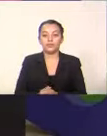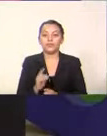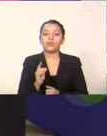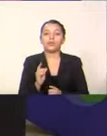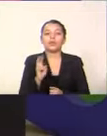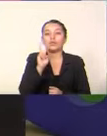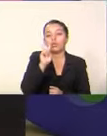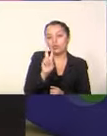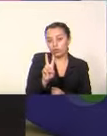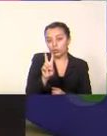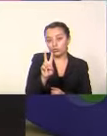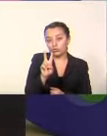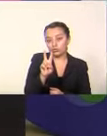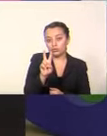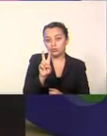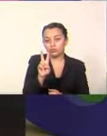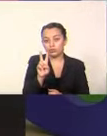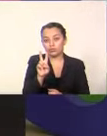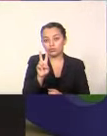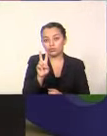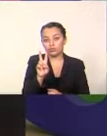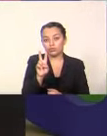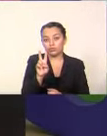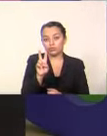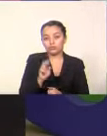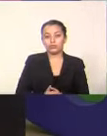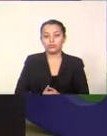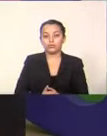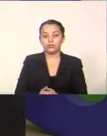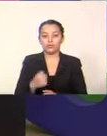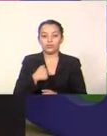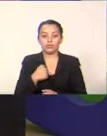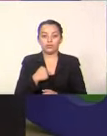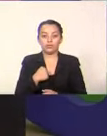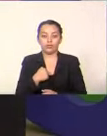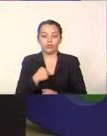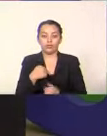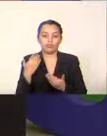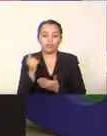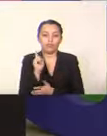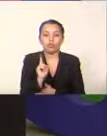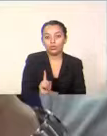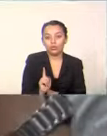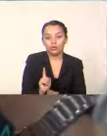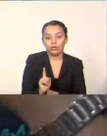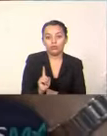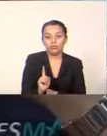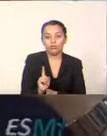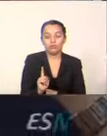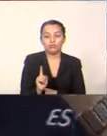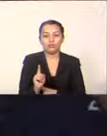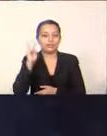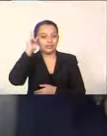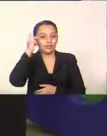vengo y ocupo dos unidades. Si se fijan, aquí tiene el número uno. Significa que es una unidad. Tengo